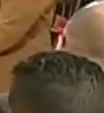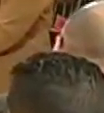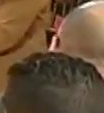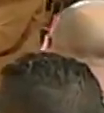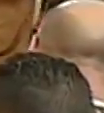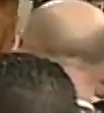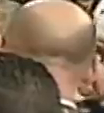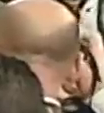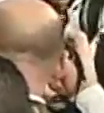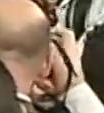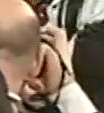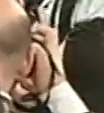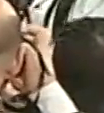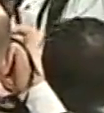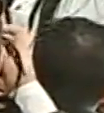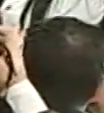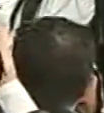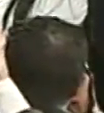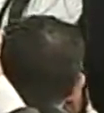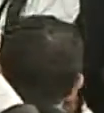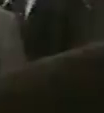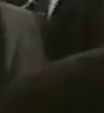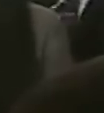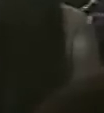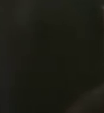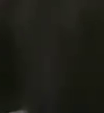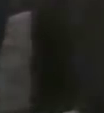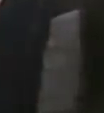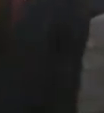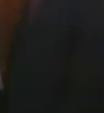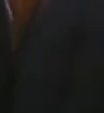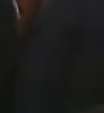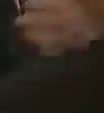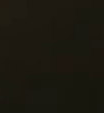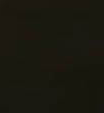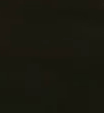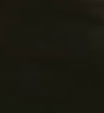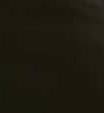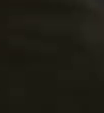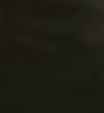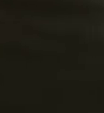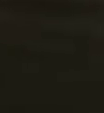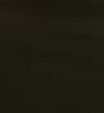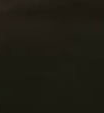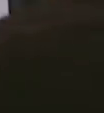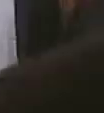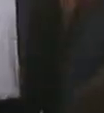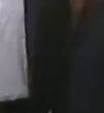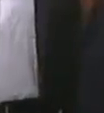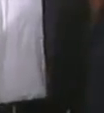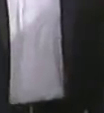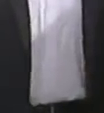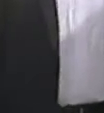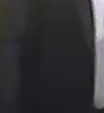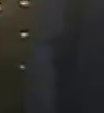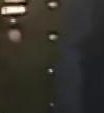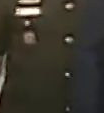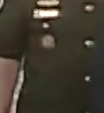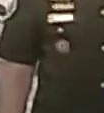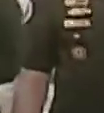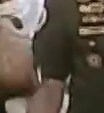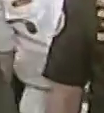oligarquías financieras y comerciales. Además, el jefe de Estado ya ha aprobado recientemente